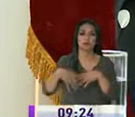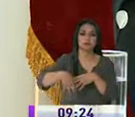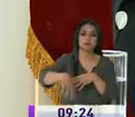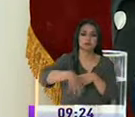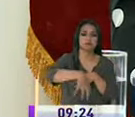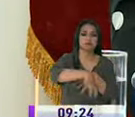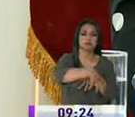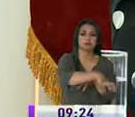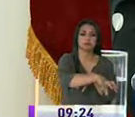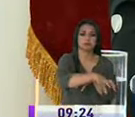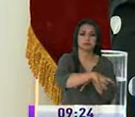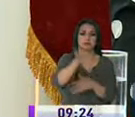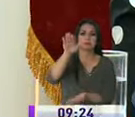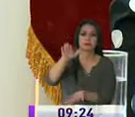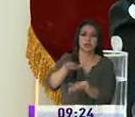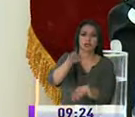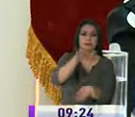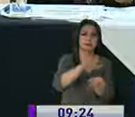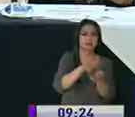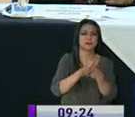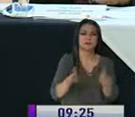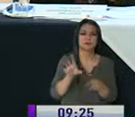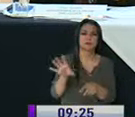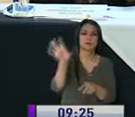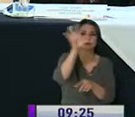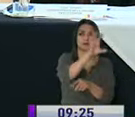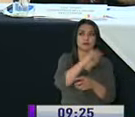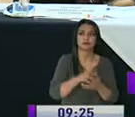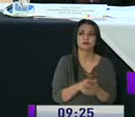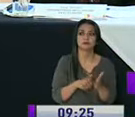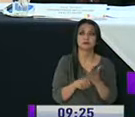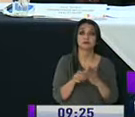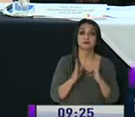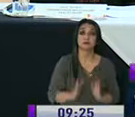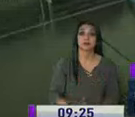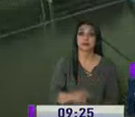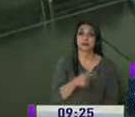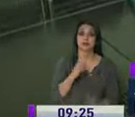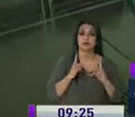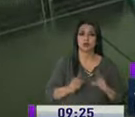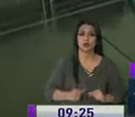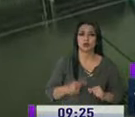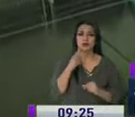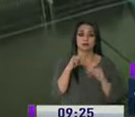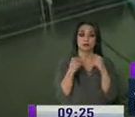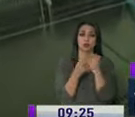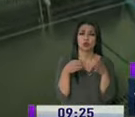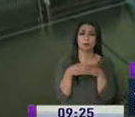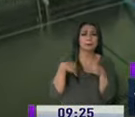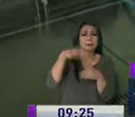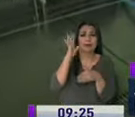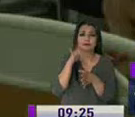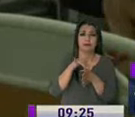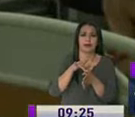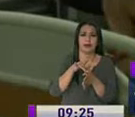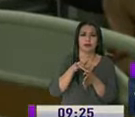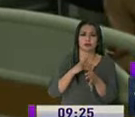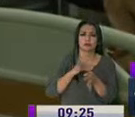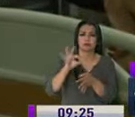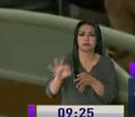se distribuyen en menores proporciones en las demás provincias. La ministra destacó que los grupos de mayor riesgo al contraer cualquier tipo de influenza son